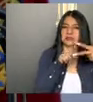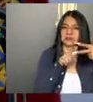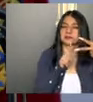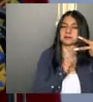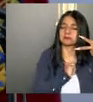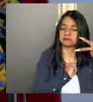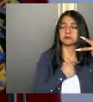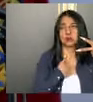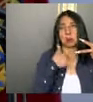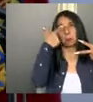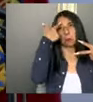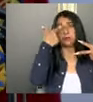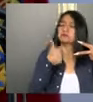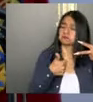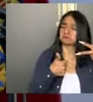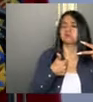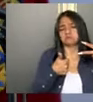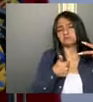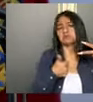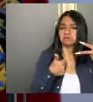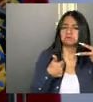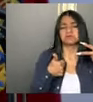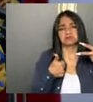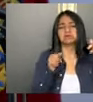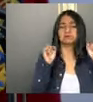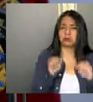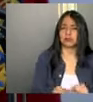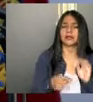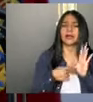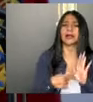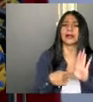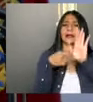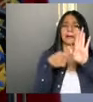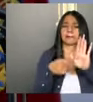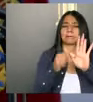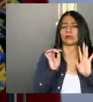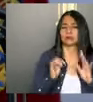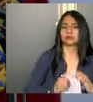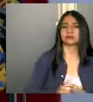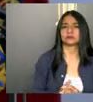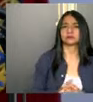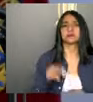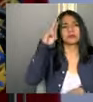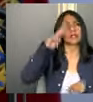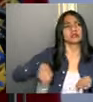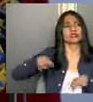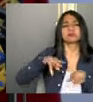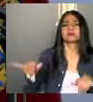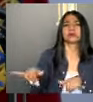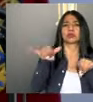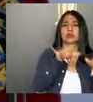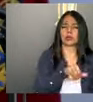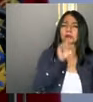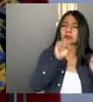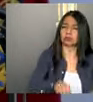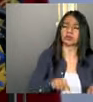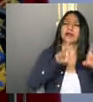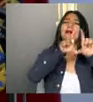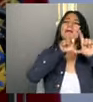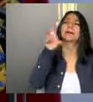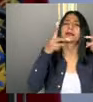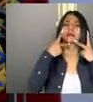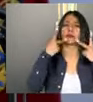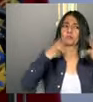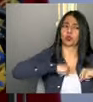nos parece, emula el ejemplo del nivel nacional y le hace perfectamente viable a la operación de las empresas, que